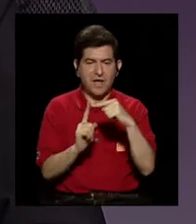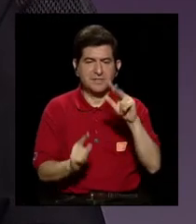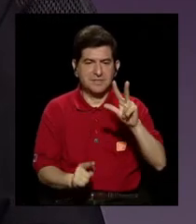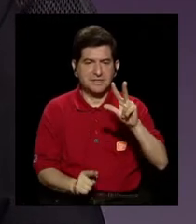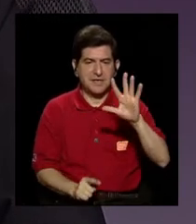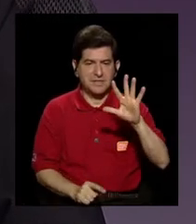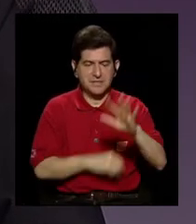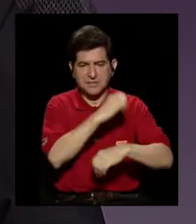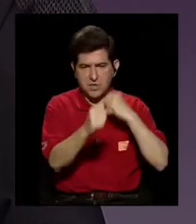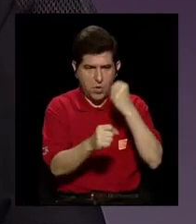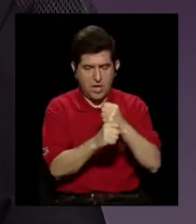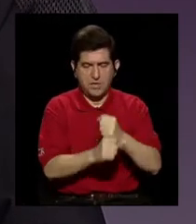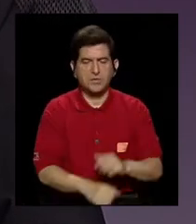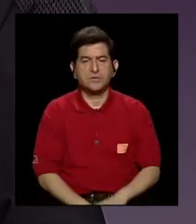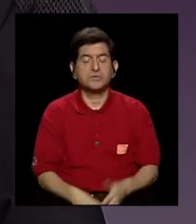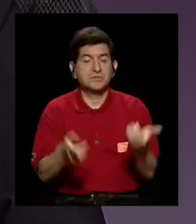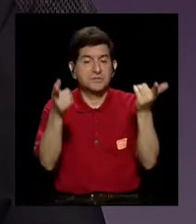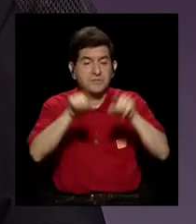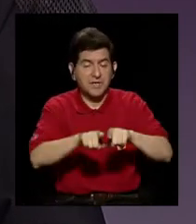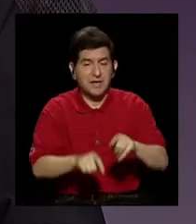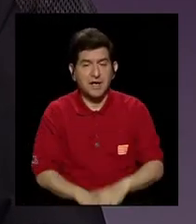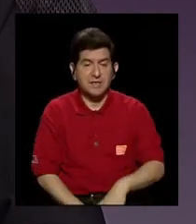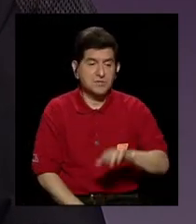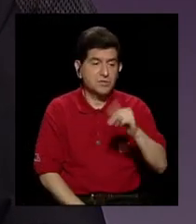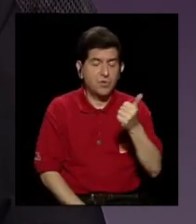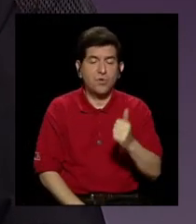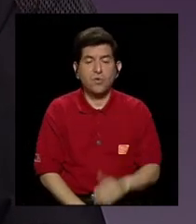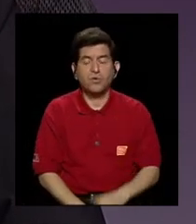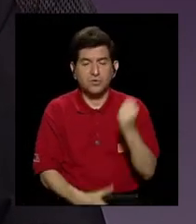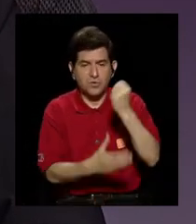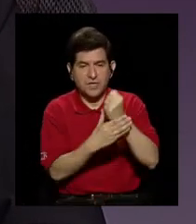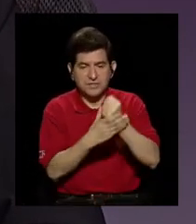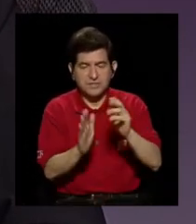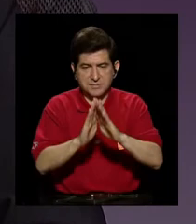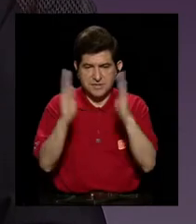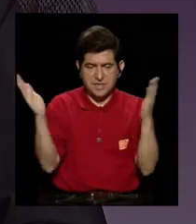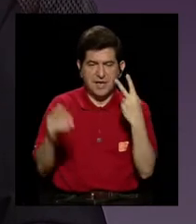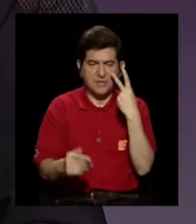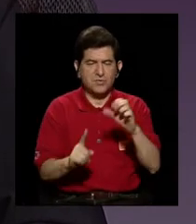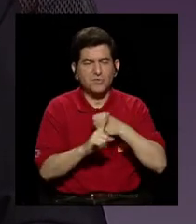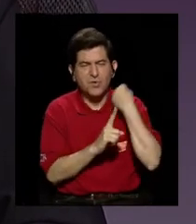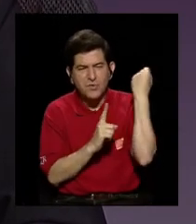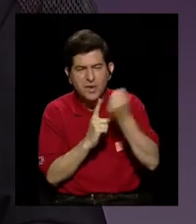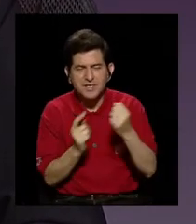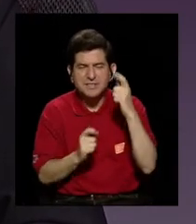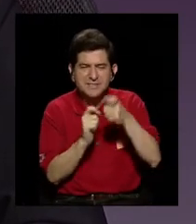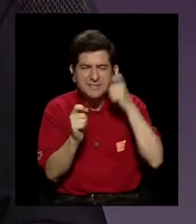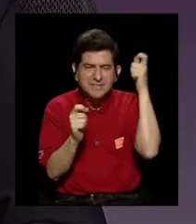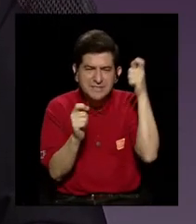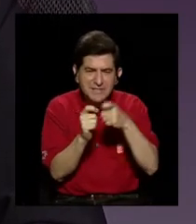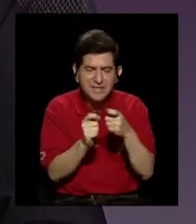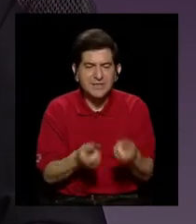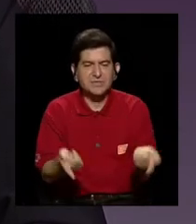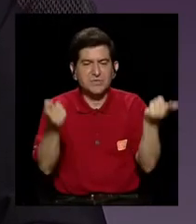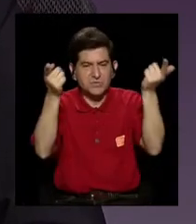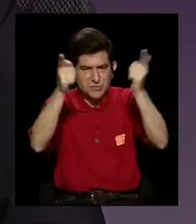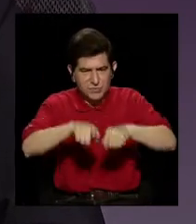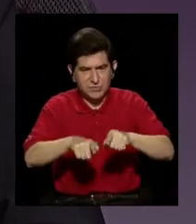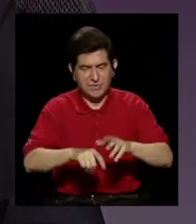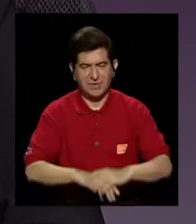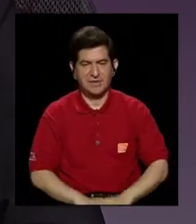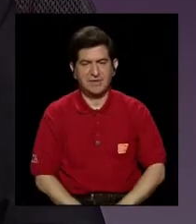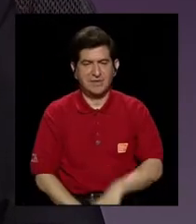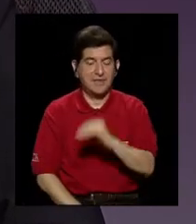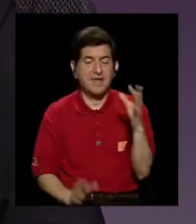Y en el caso de los otros, de femicidio ampliado, tendríamos que ver las condiciones específicas en las que se está dando y